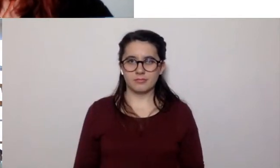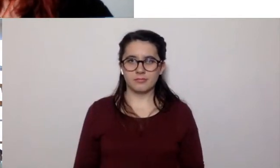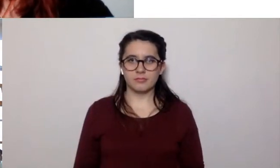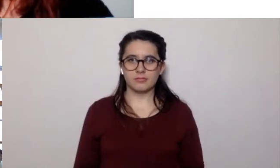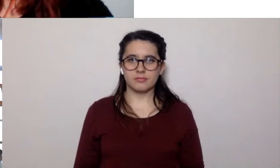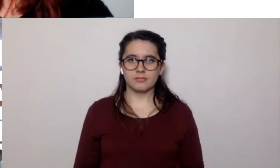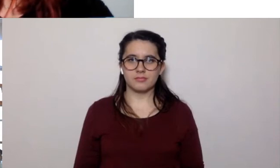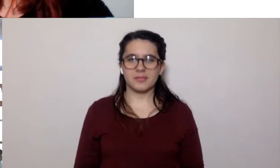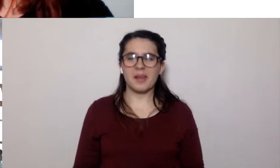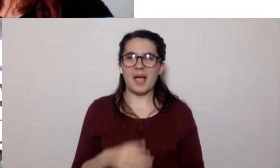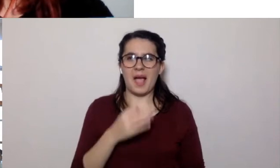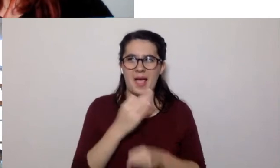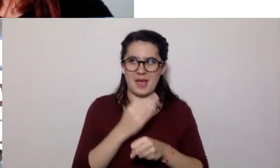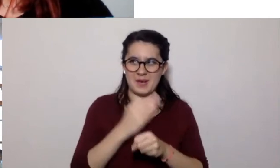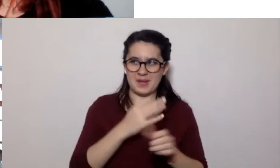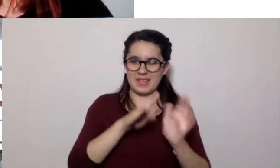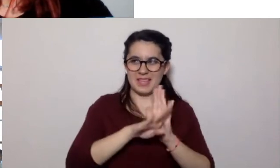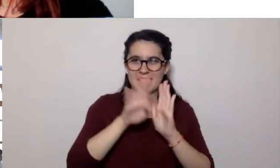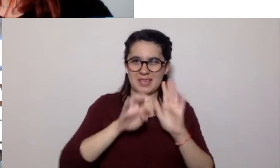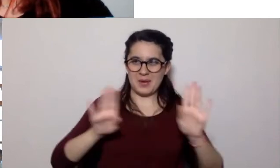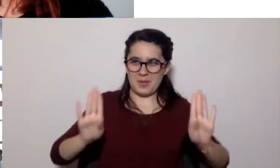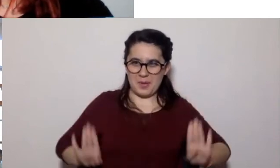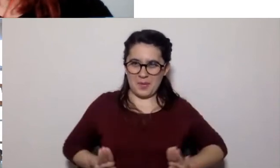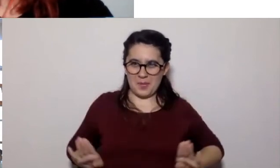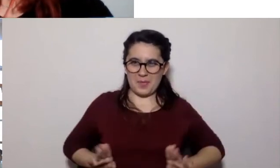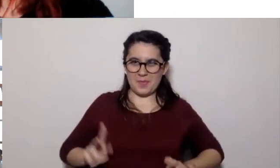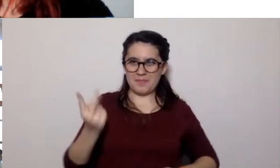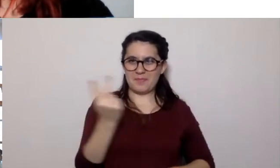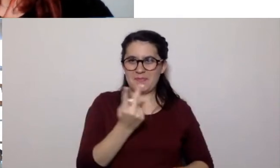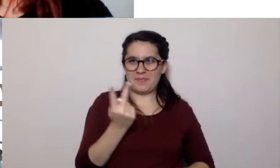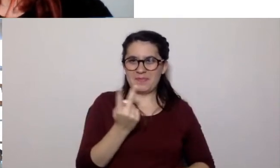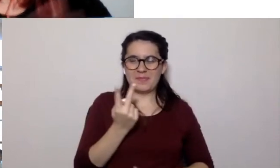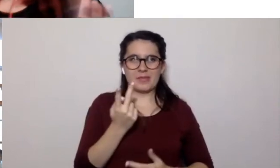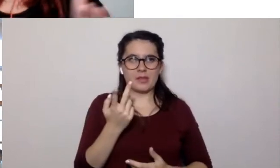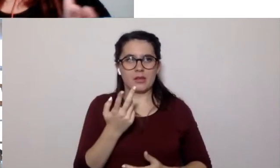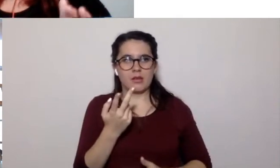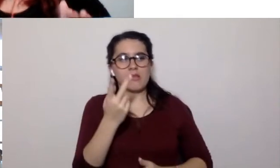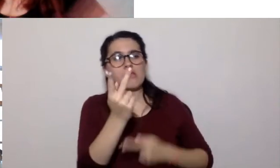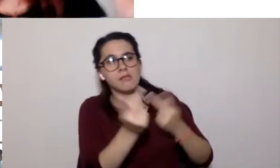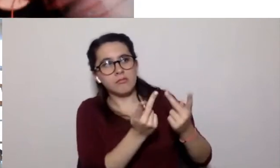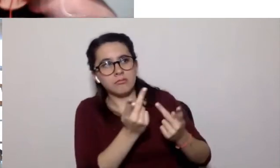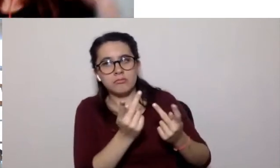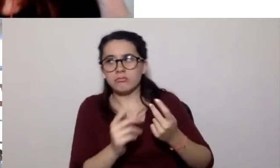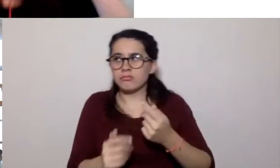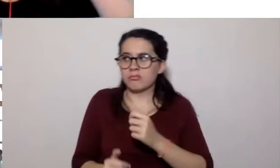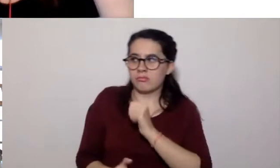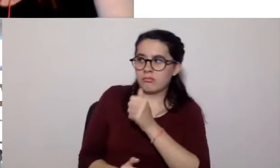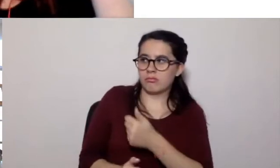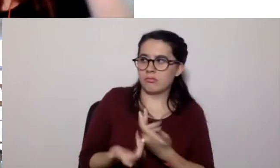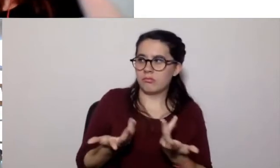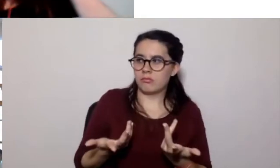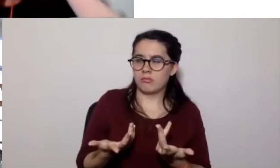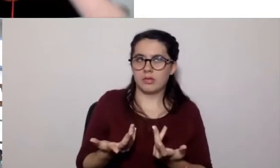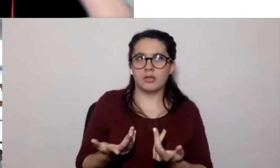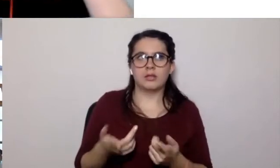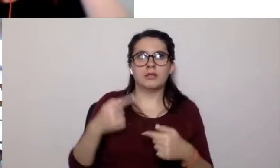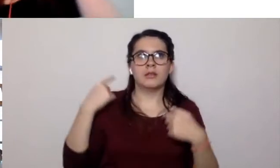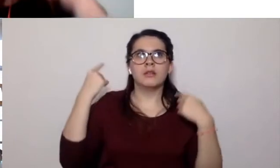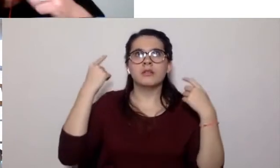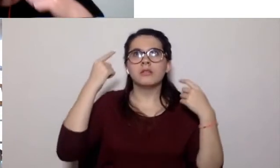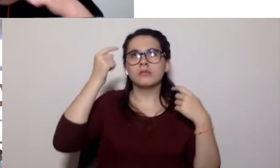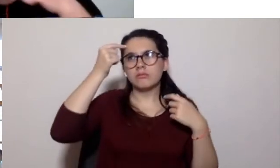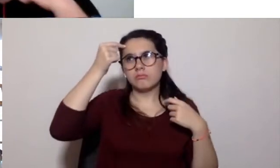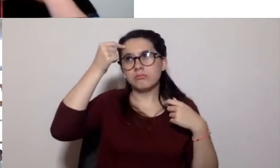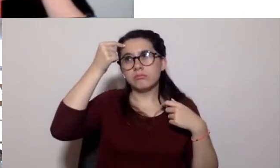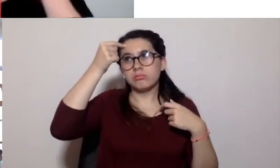el ejemplo de la pareja, ¿no? ¿Y qué pasa si ella, si le pregunta y le contesta nada? Pues más le va a girar la cabeza y más va a